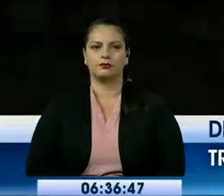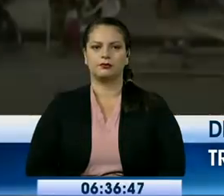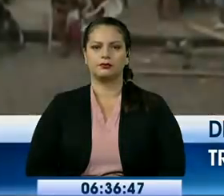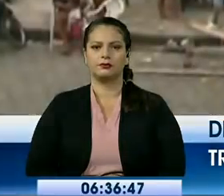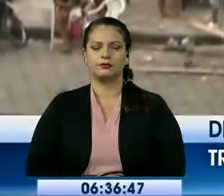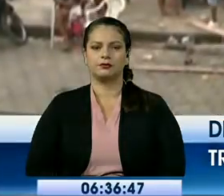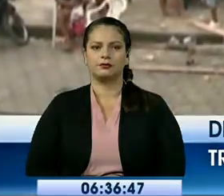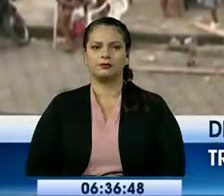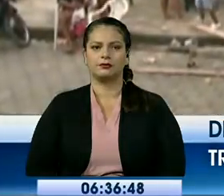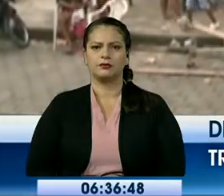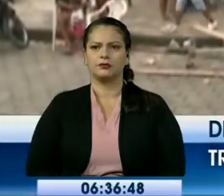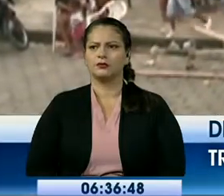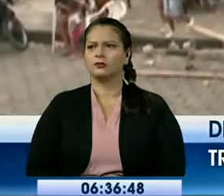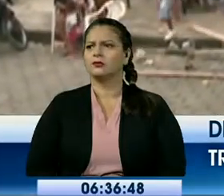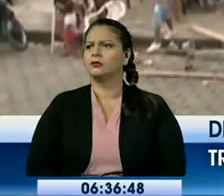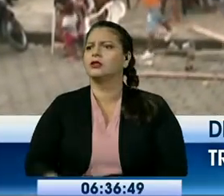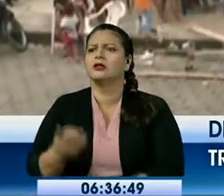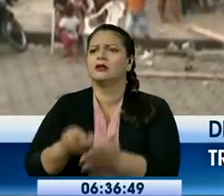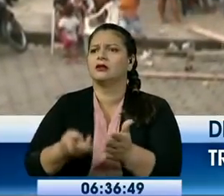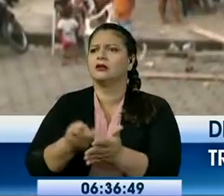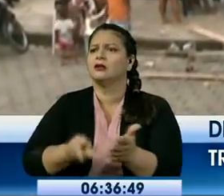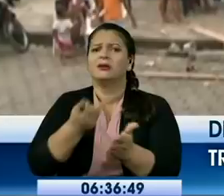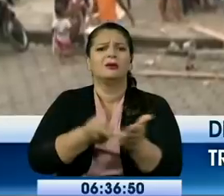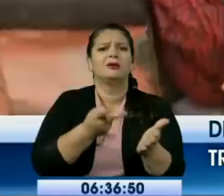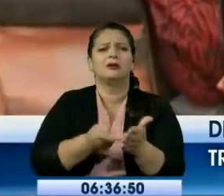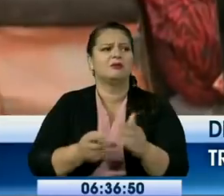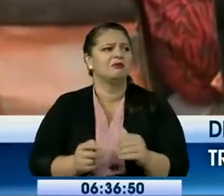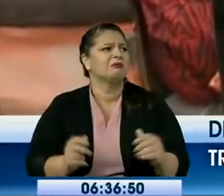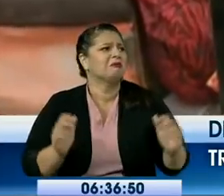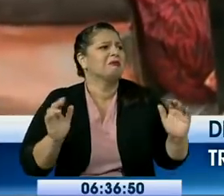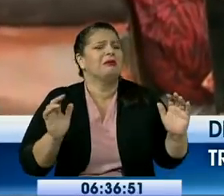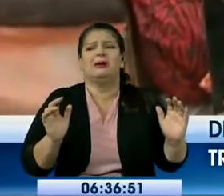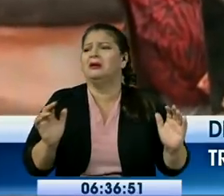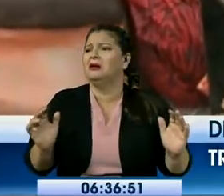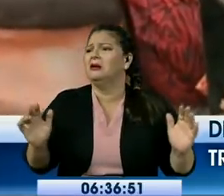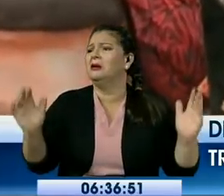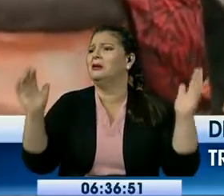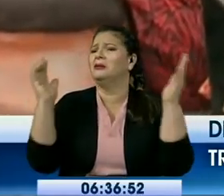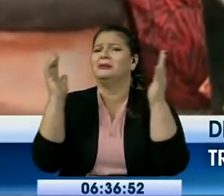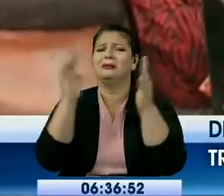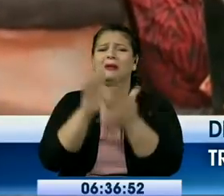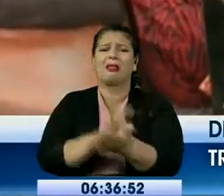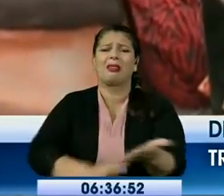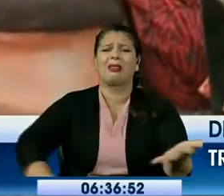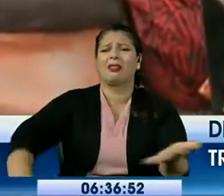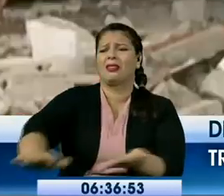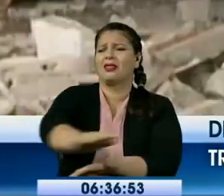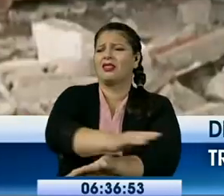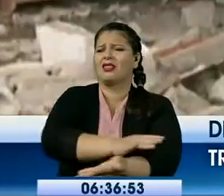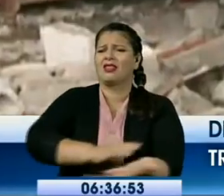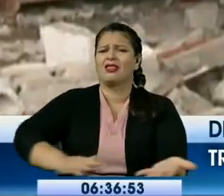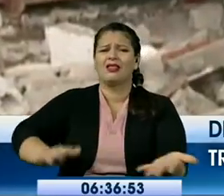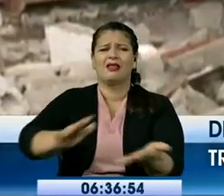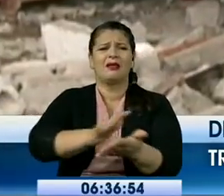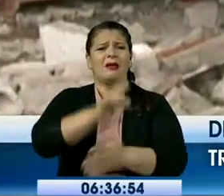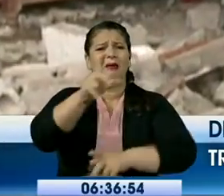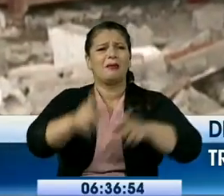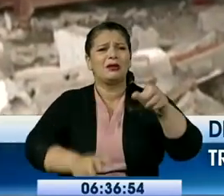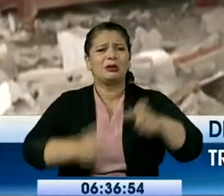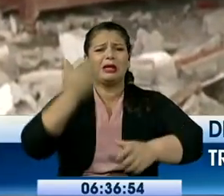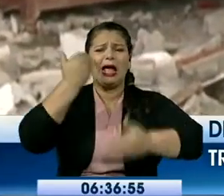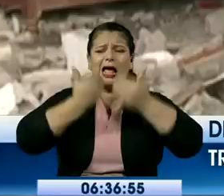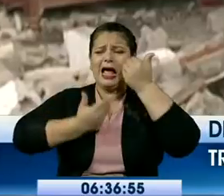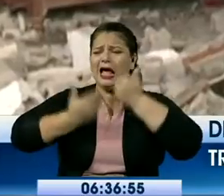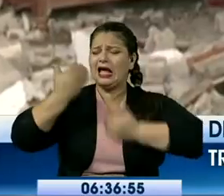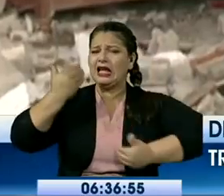Todo era confusión, los minutos pasaban y los heridos y lesionados salían de entre los escombros. La mayoría de los afectados descansaba, la fuerza de la